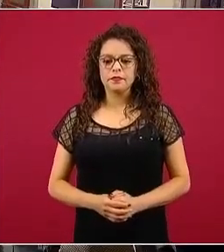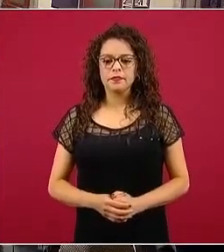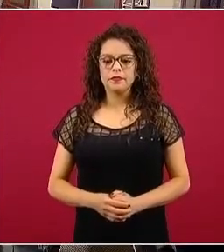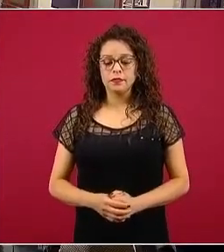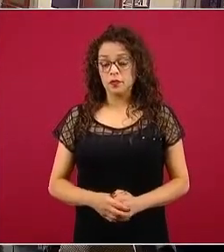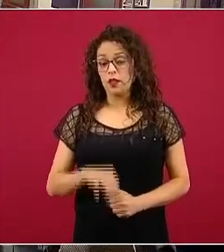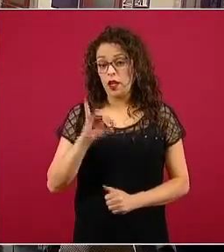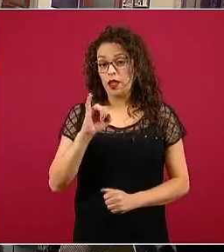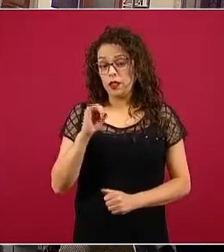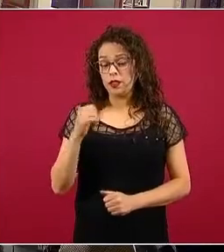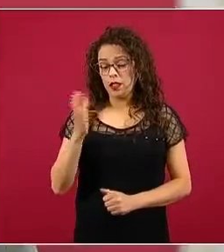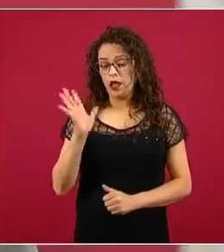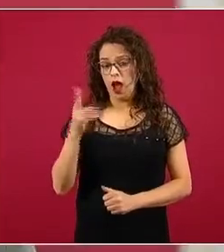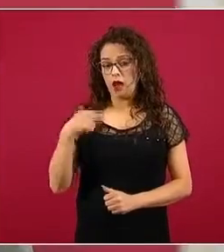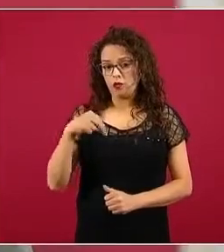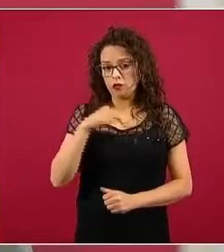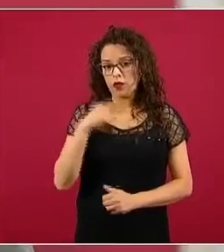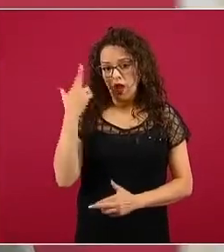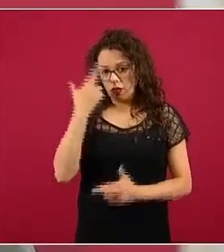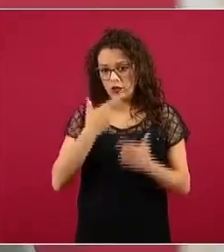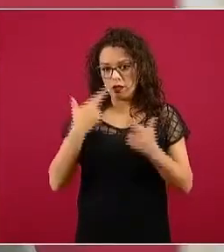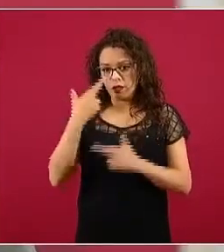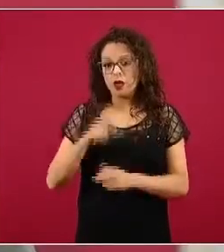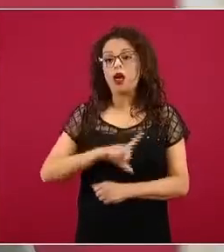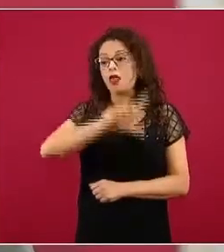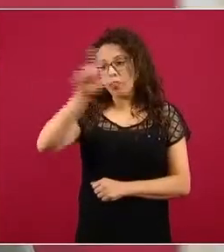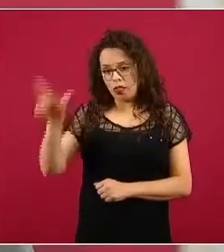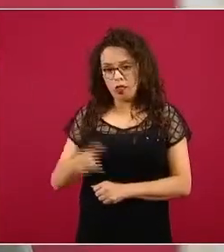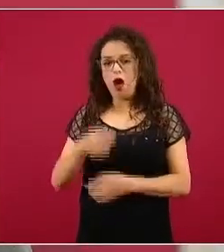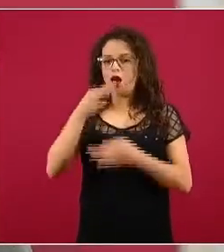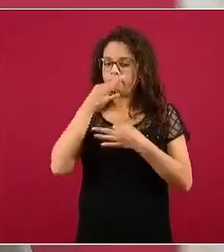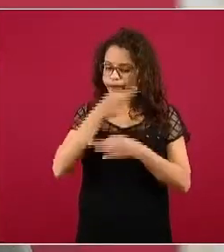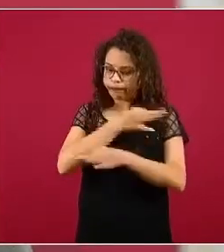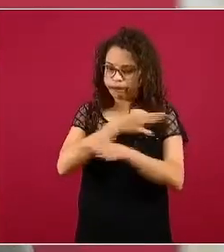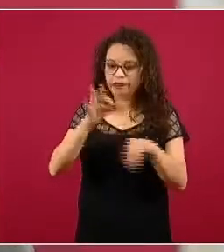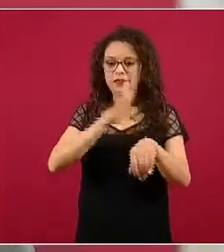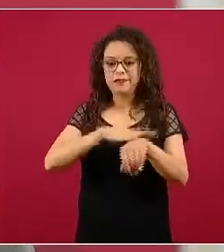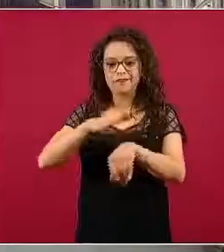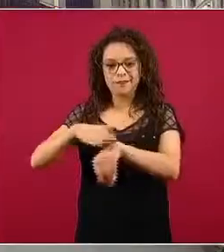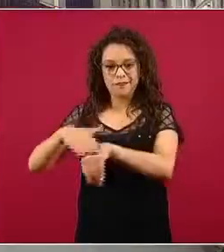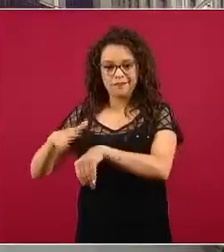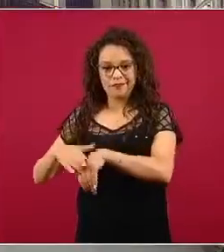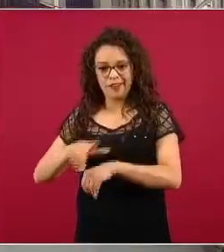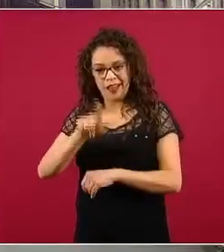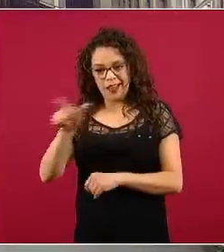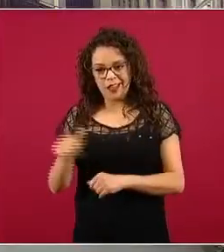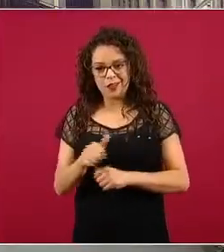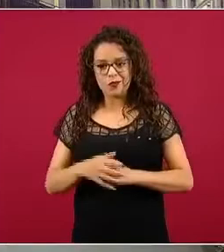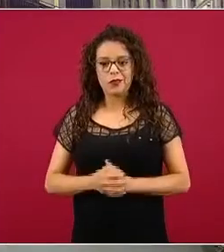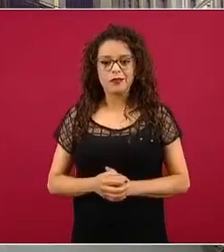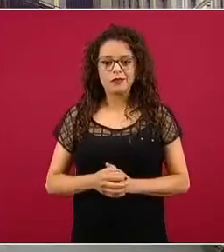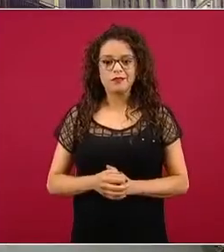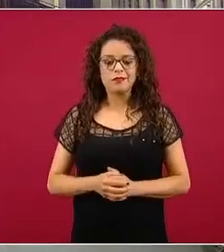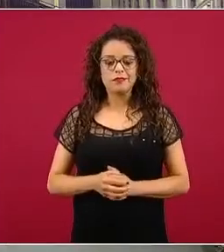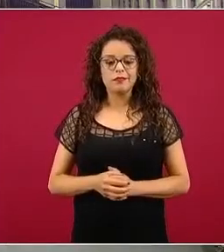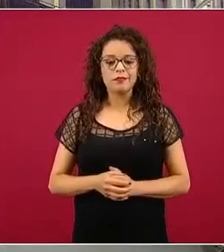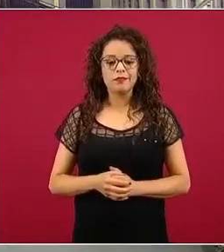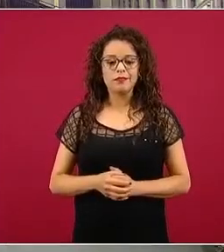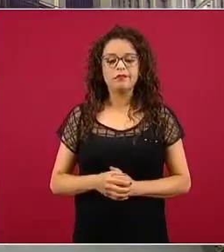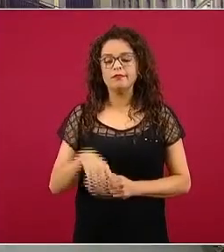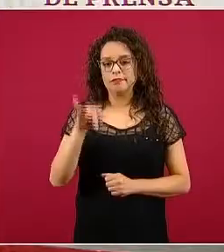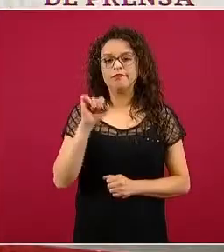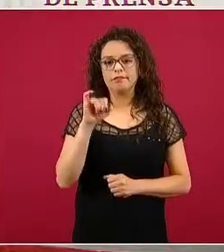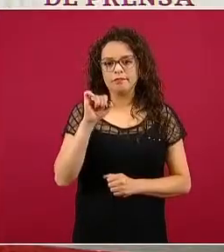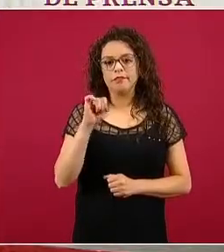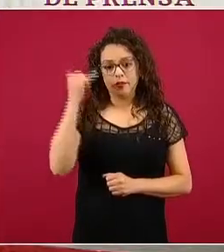que hemos evaluado y ya en su momento se hará el anuncio correspondiente. Es una cosa que sí está, es